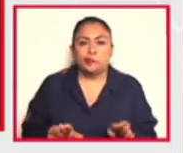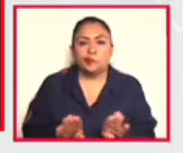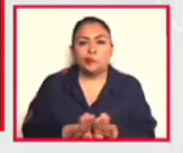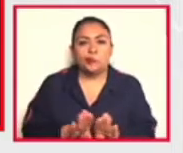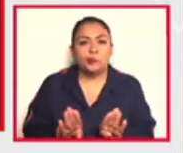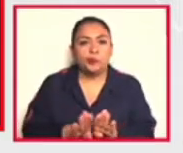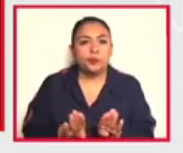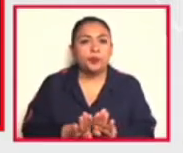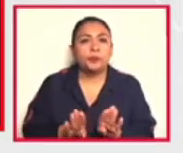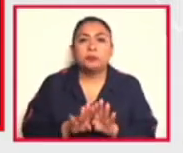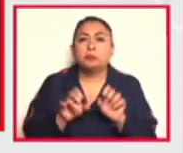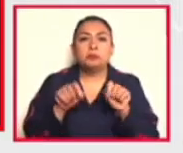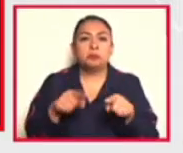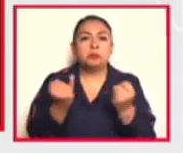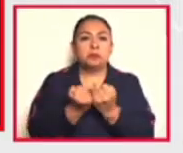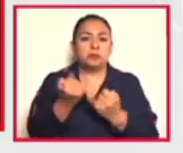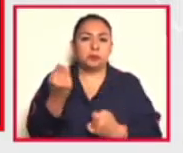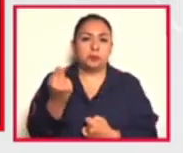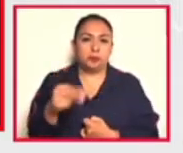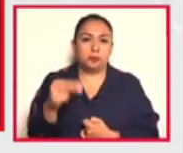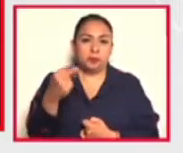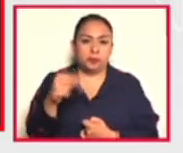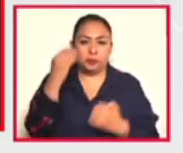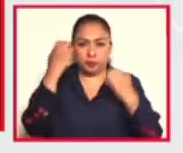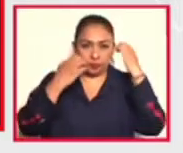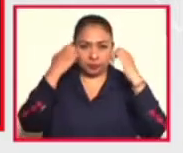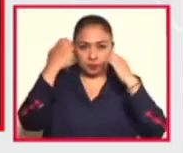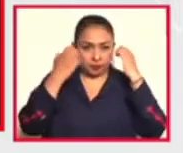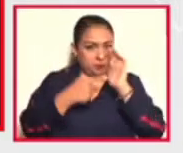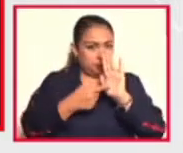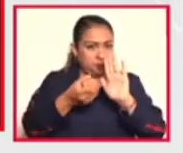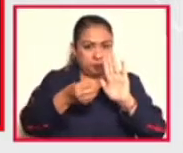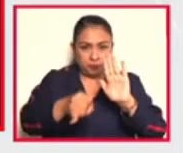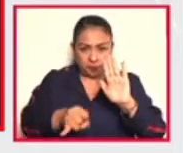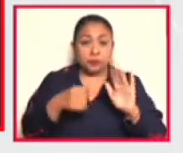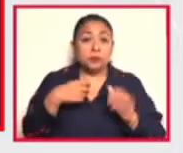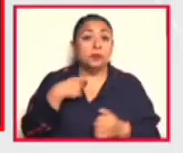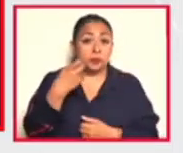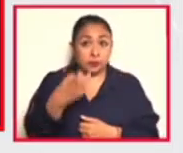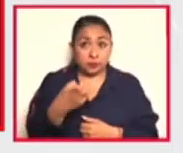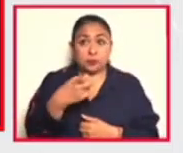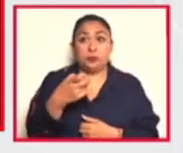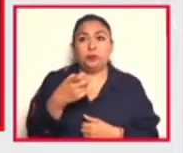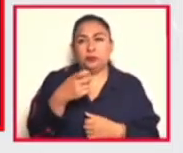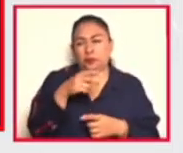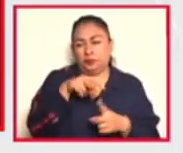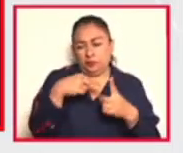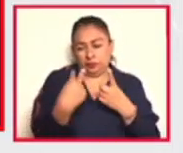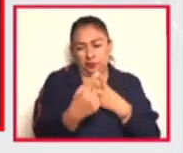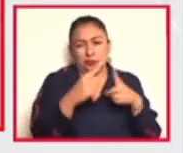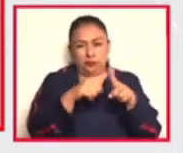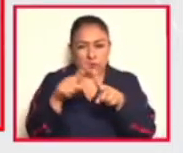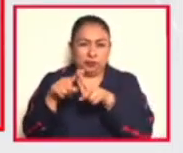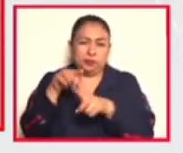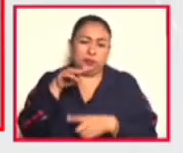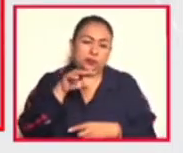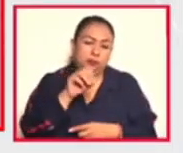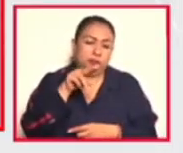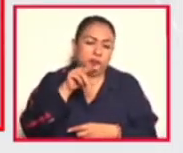Como el mismo nombre de la exposición lo dice. Y es monocromática. Podría decirse que es monocromática